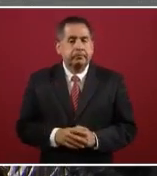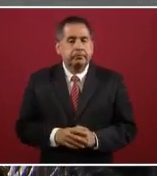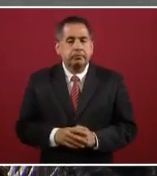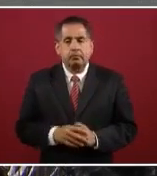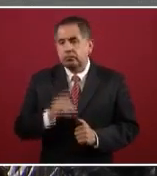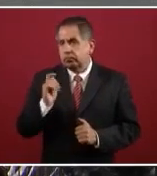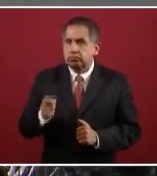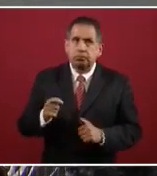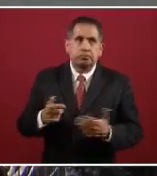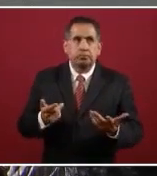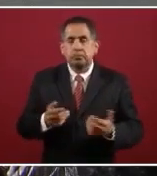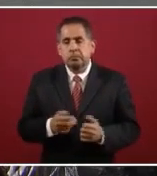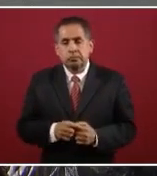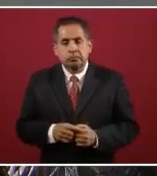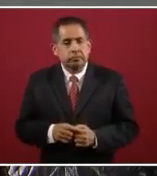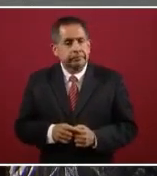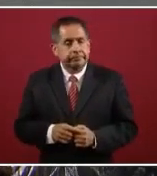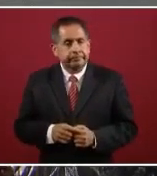de